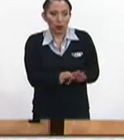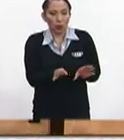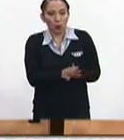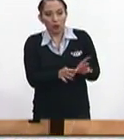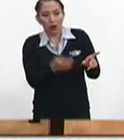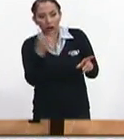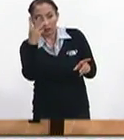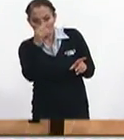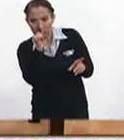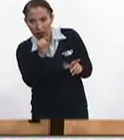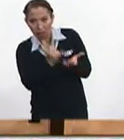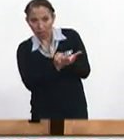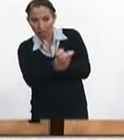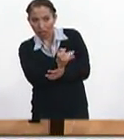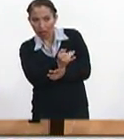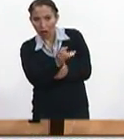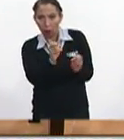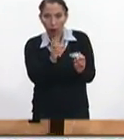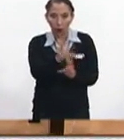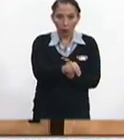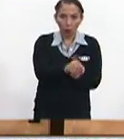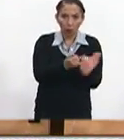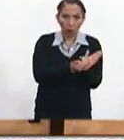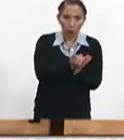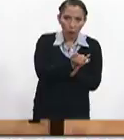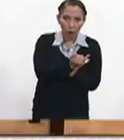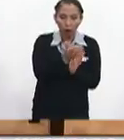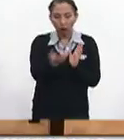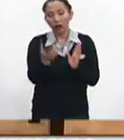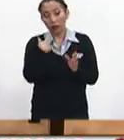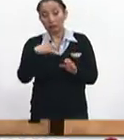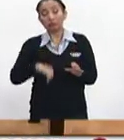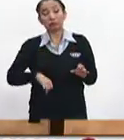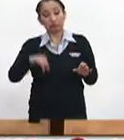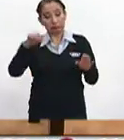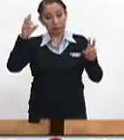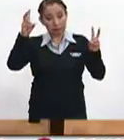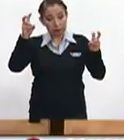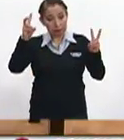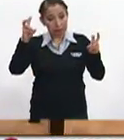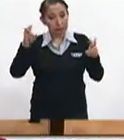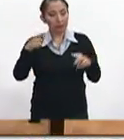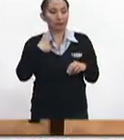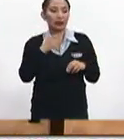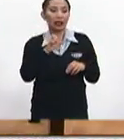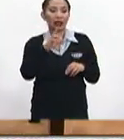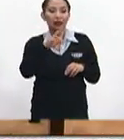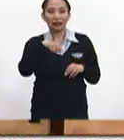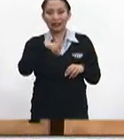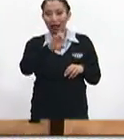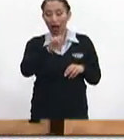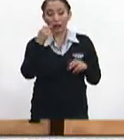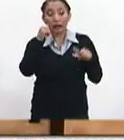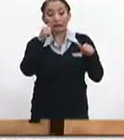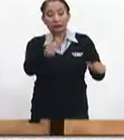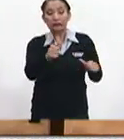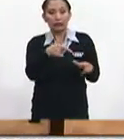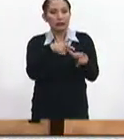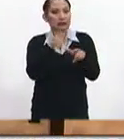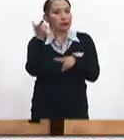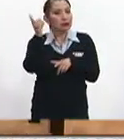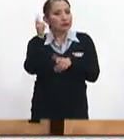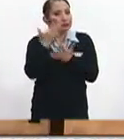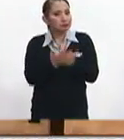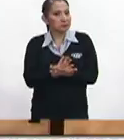cómo podría repercutir determinada acción. Pues un tema interesante, sin duda, Enrique, y hay que estar a la expectativa,